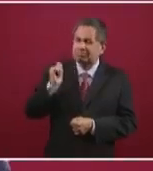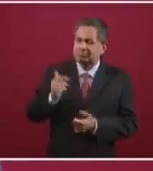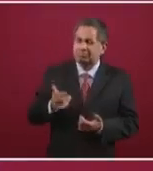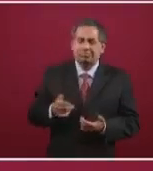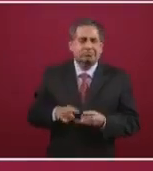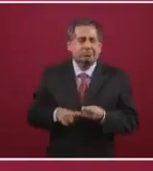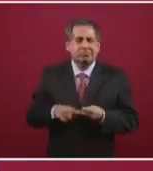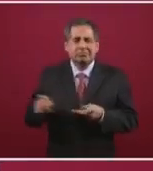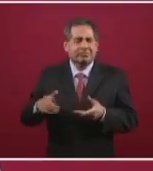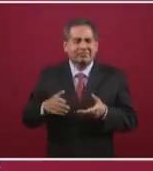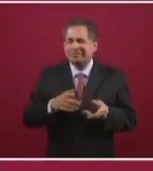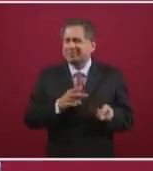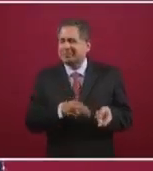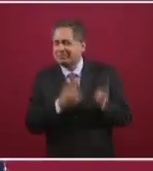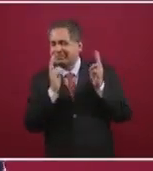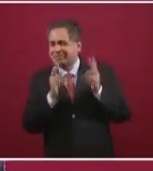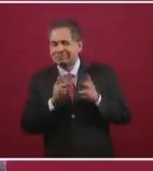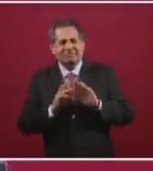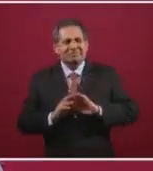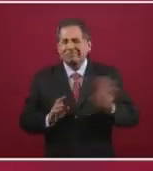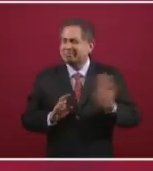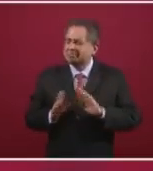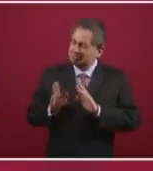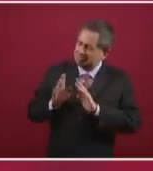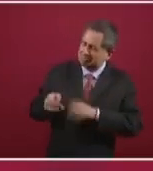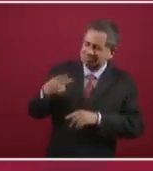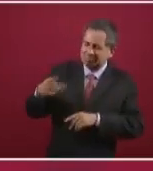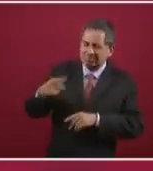no te metas a querer